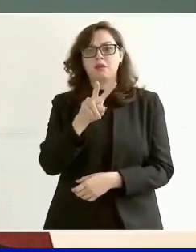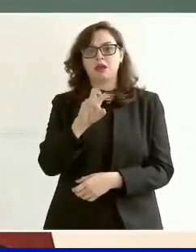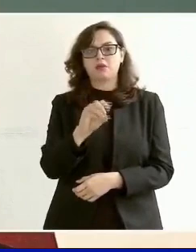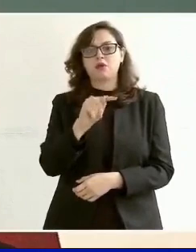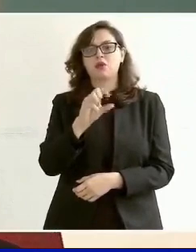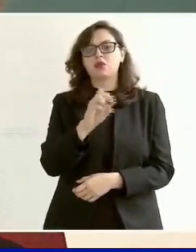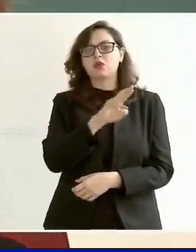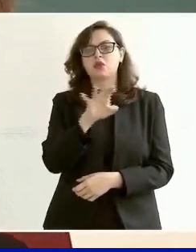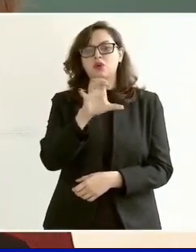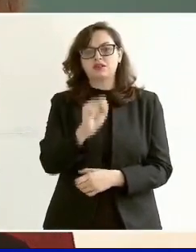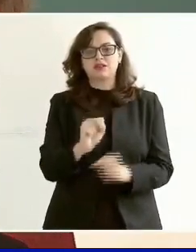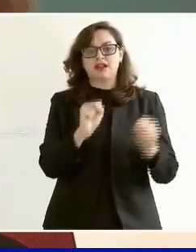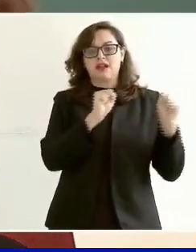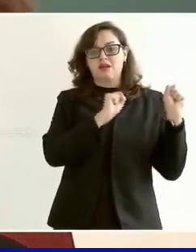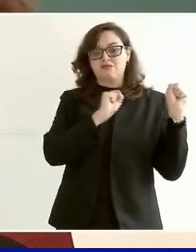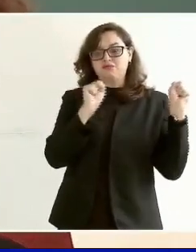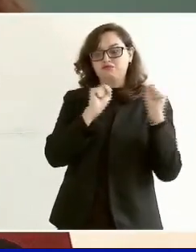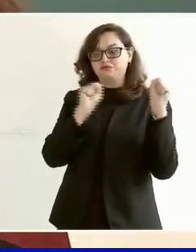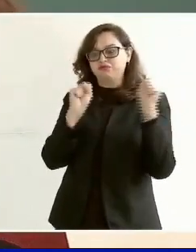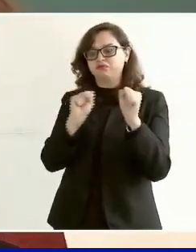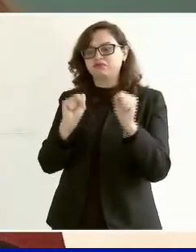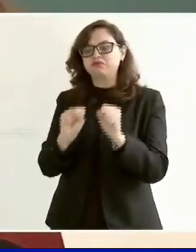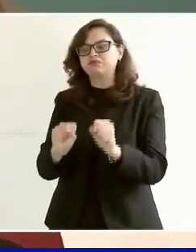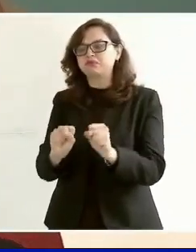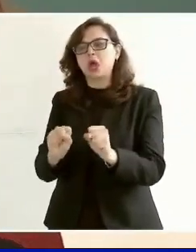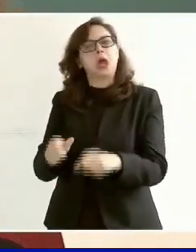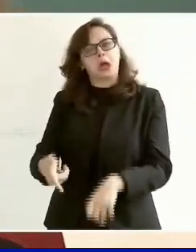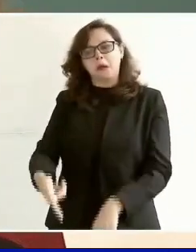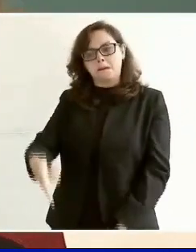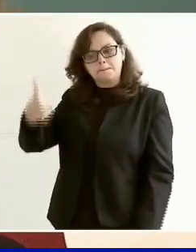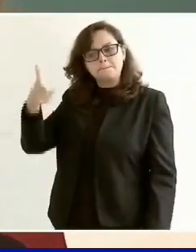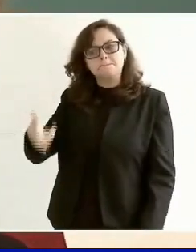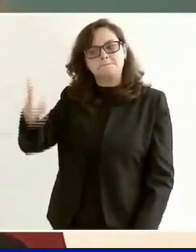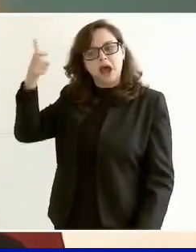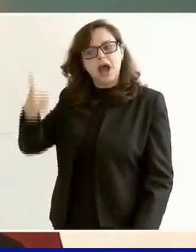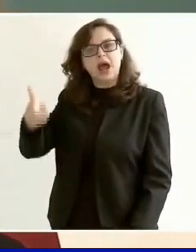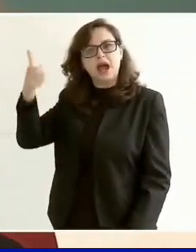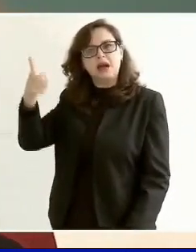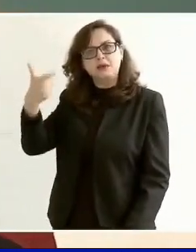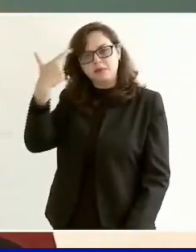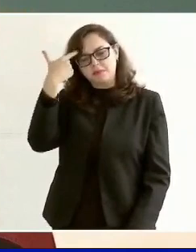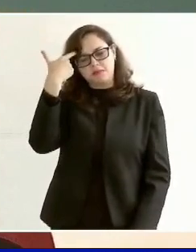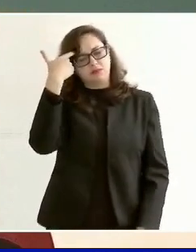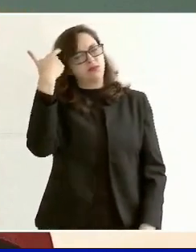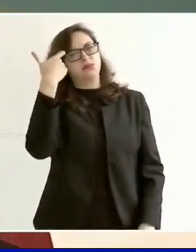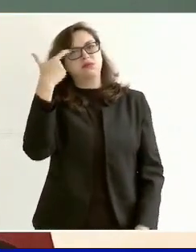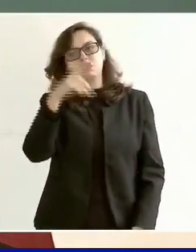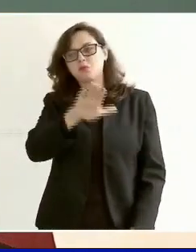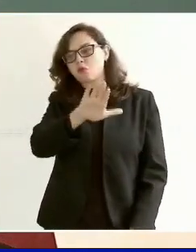ejército, y le dio el tiro de gracia y lo asesinó.